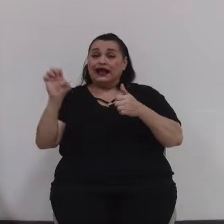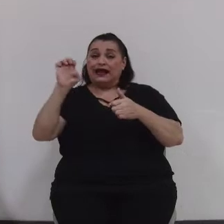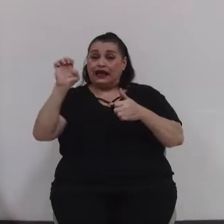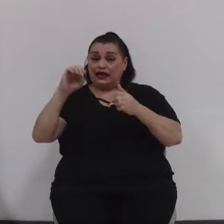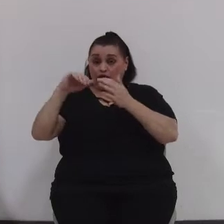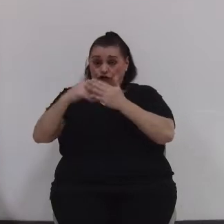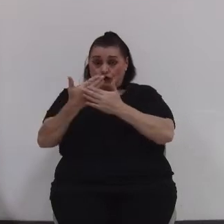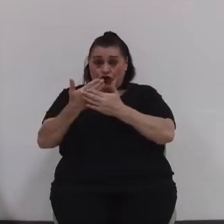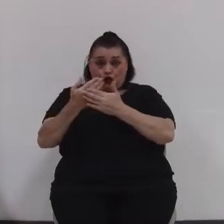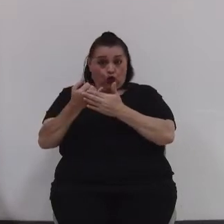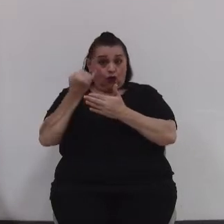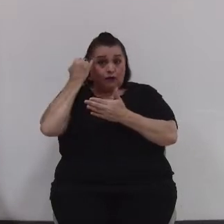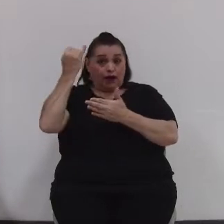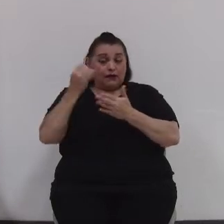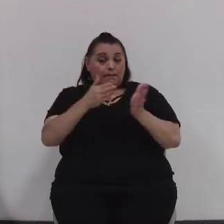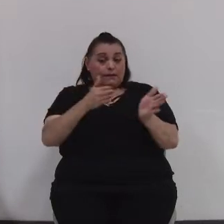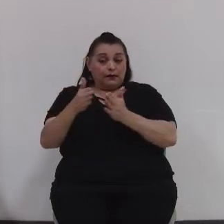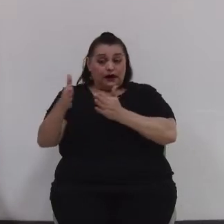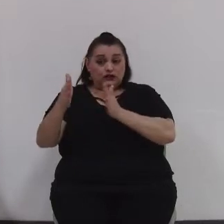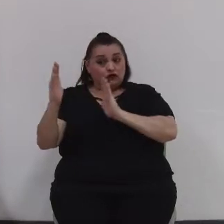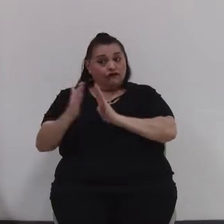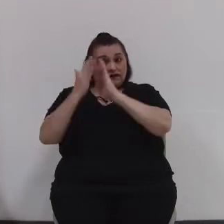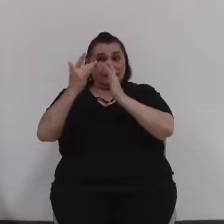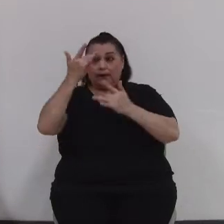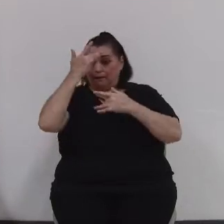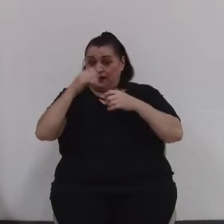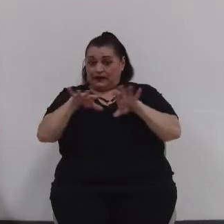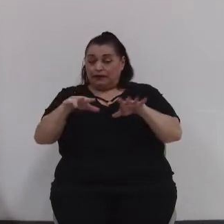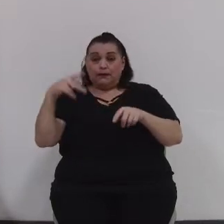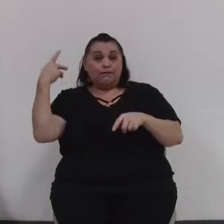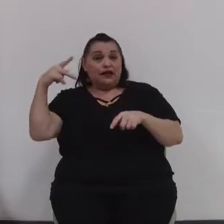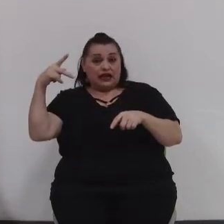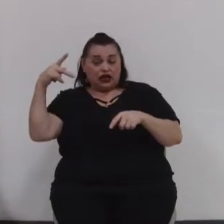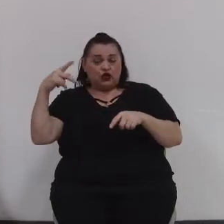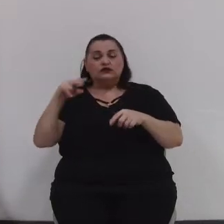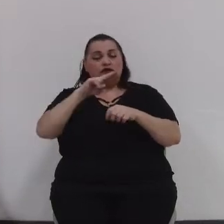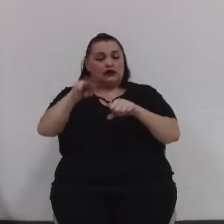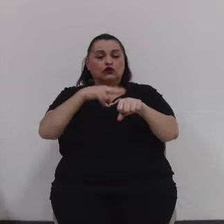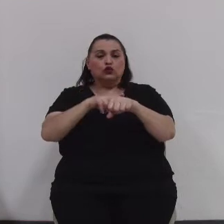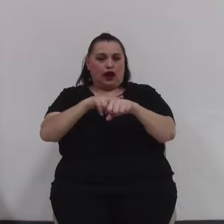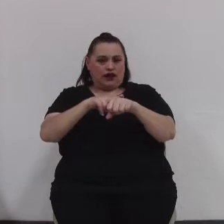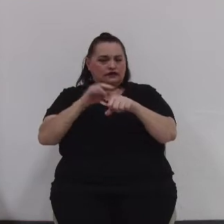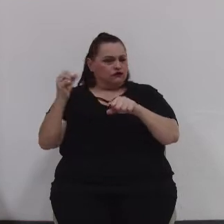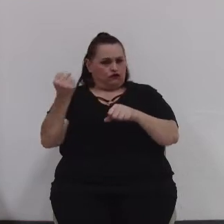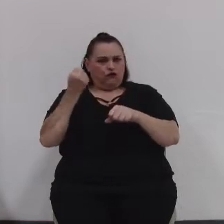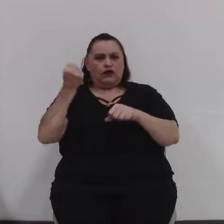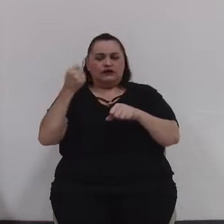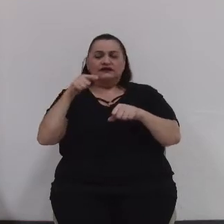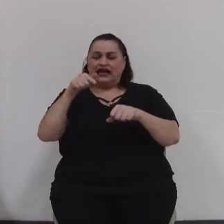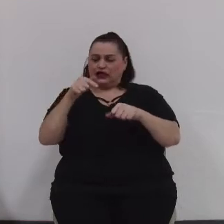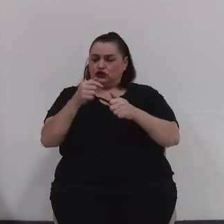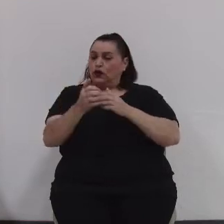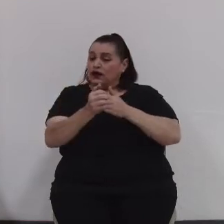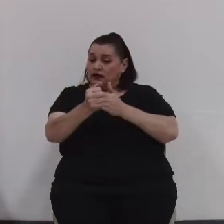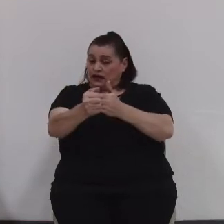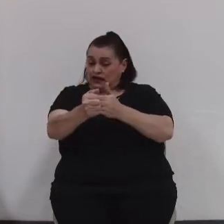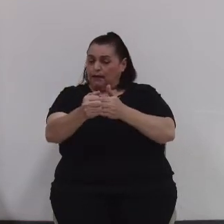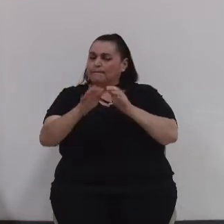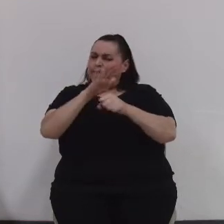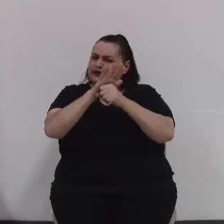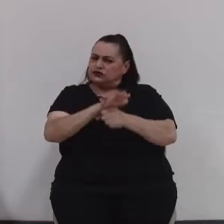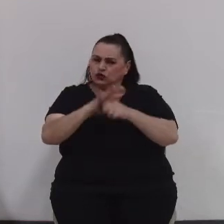la preparación para hacer frente a una pandemia y a peligros naturales extremos. Esto podrá aliviar las presiones planetarias